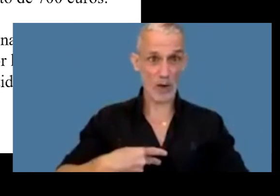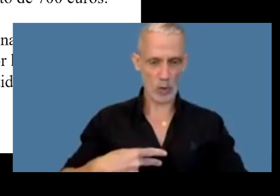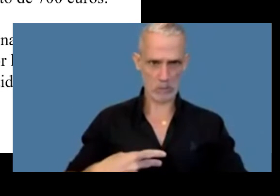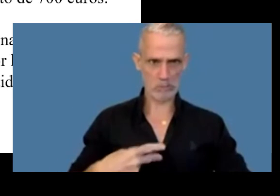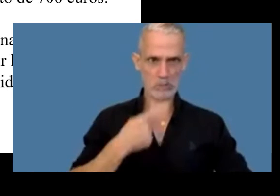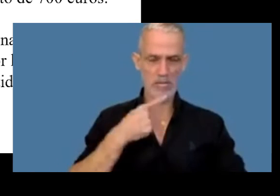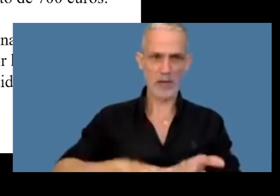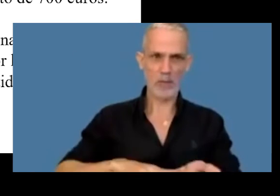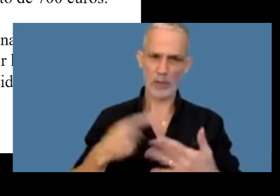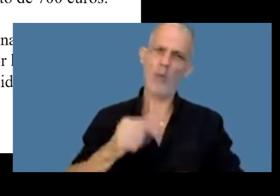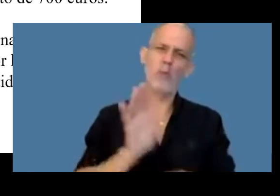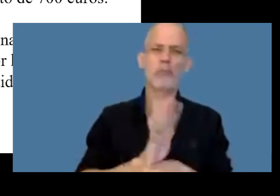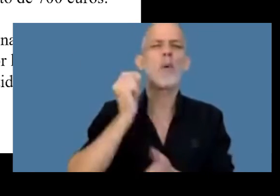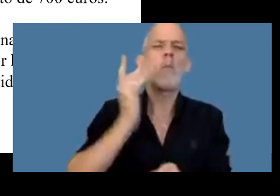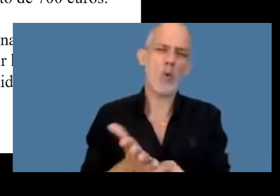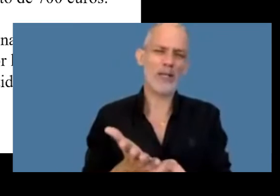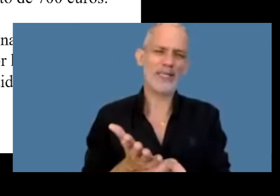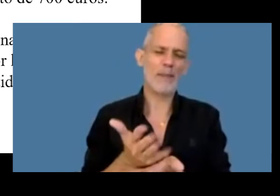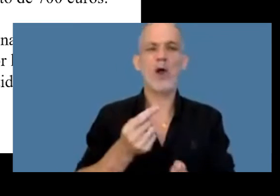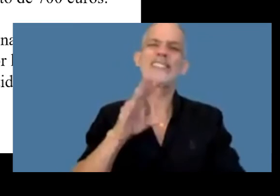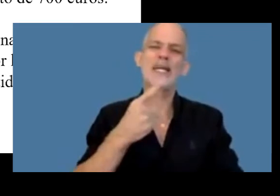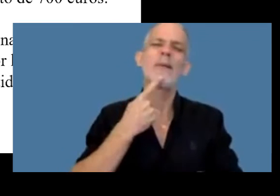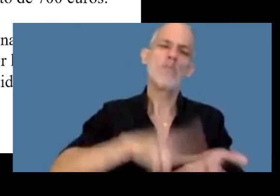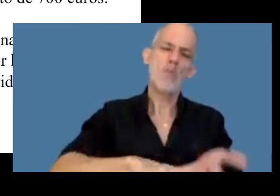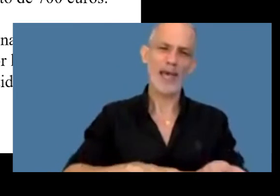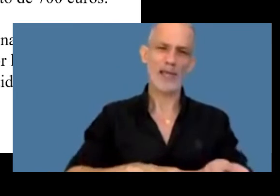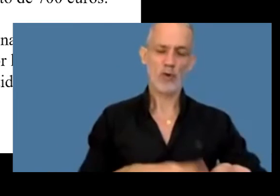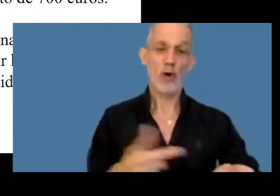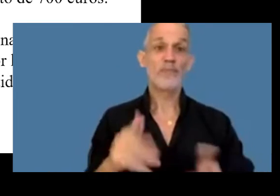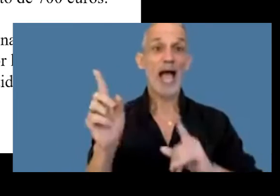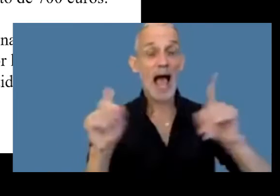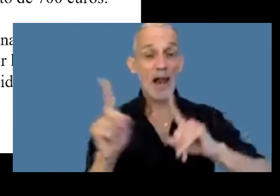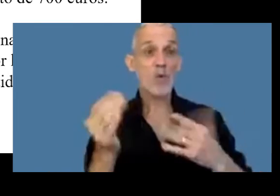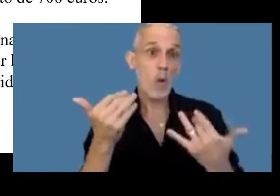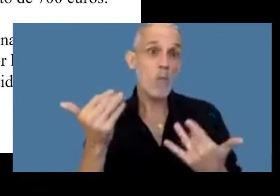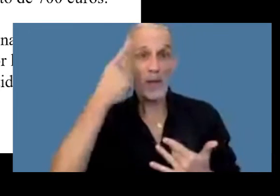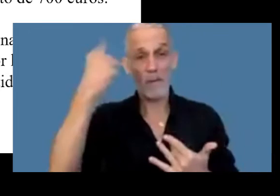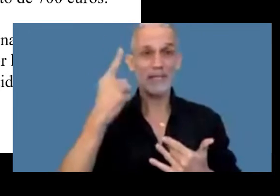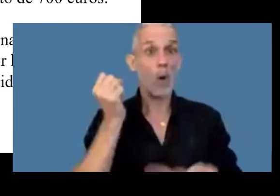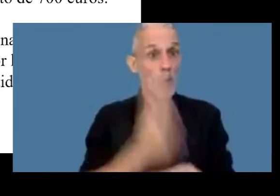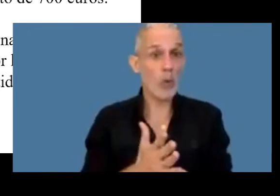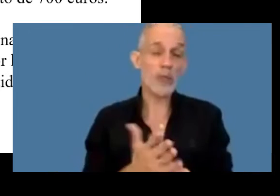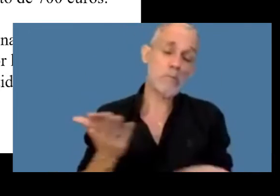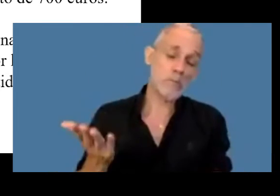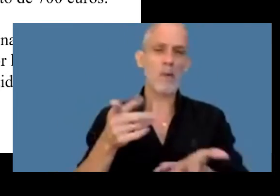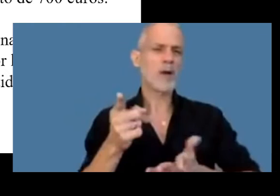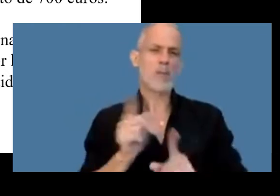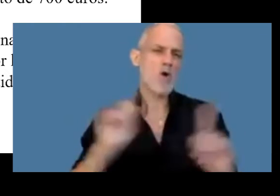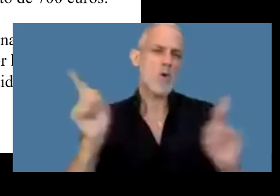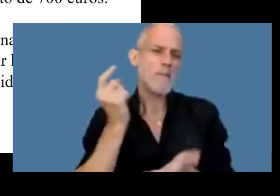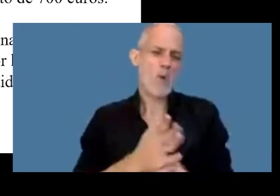una sanción, pero está llamado impuesto. Algunos podrían considerar una multa, pero no es así,